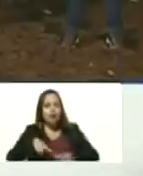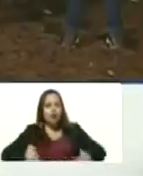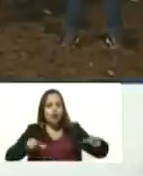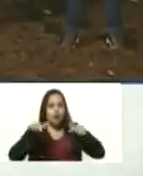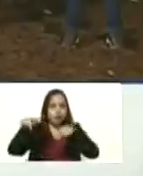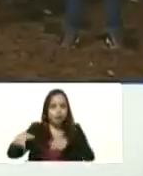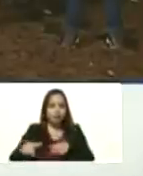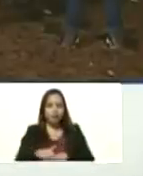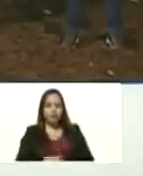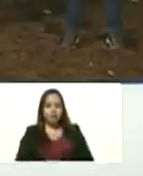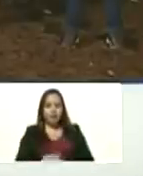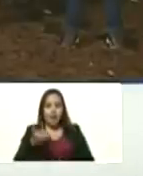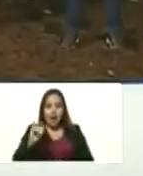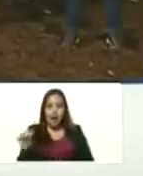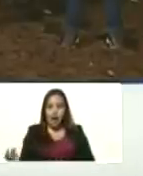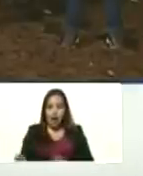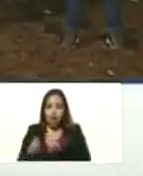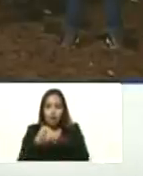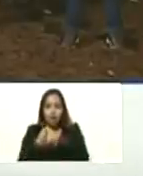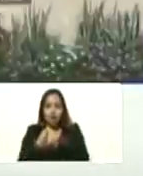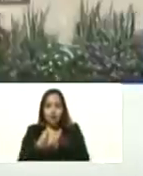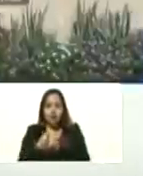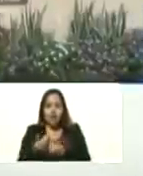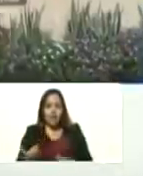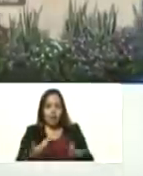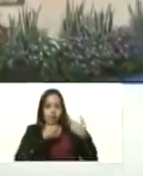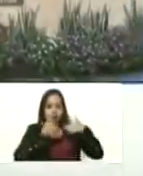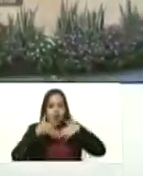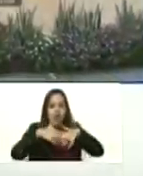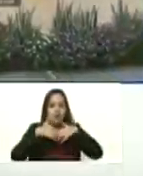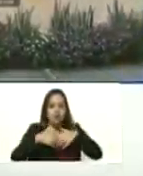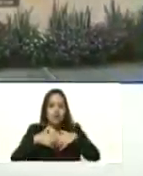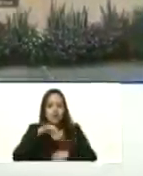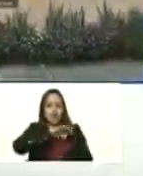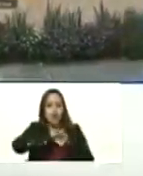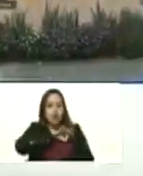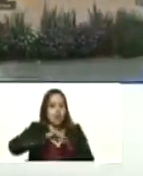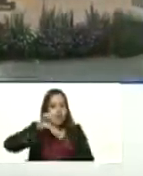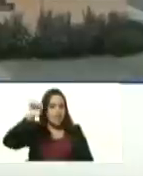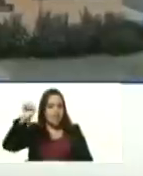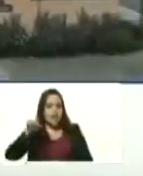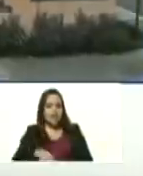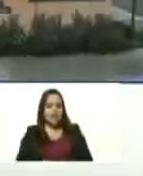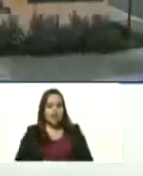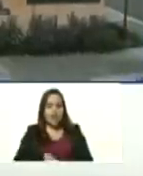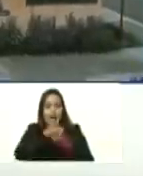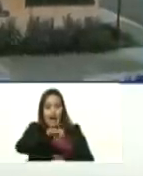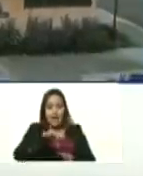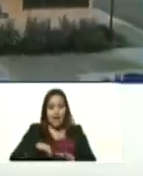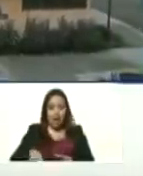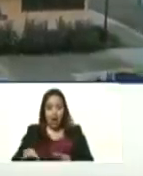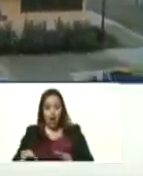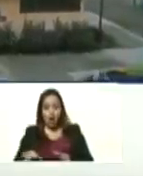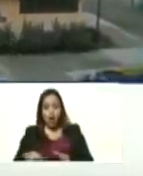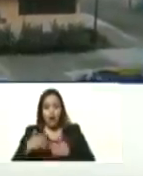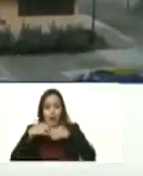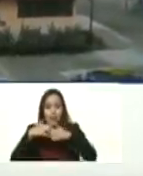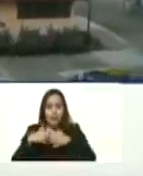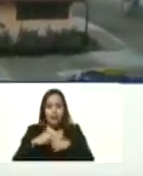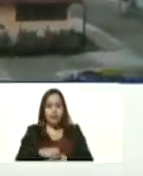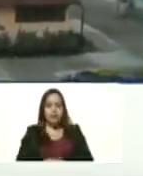allá está con wilmer rodríguez gerente general de la empresa socialista agricultura compañía anónima